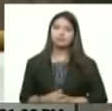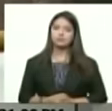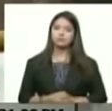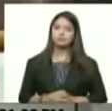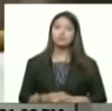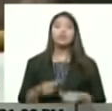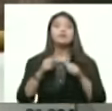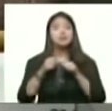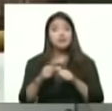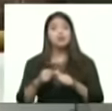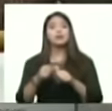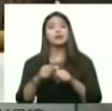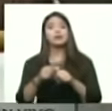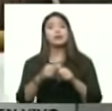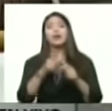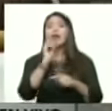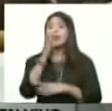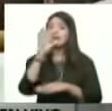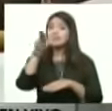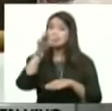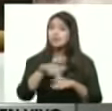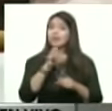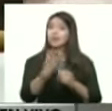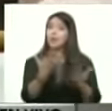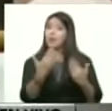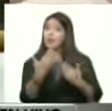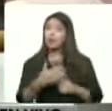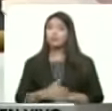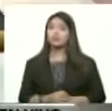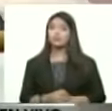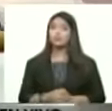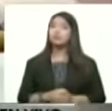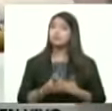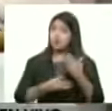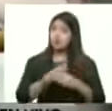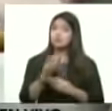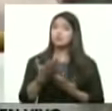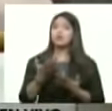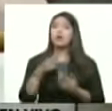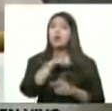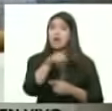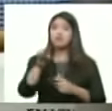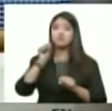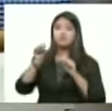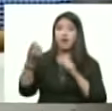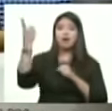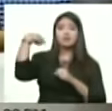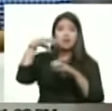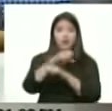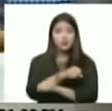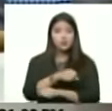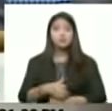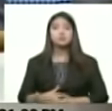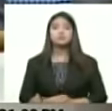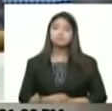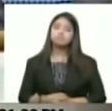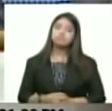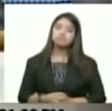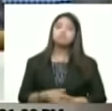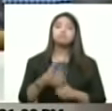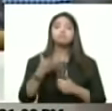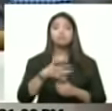seguir solicitando el apoyo de la Asamblea Nacional. Así se hizo, ellos lo rechazaron ayer en la noche. Yo a través de